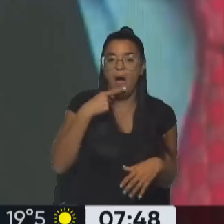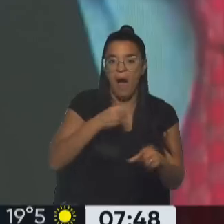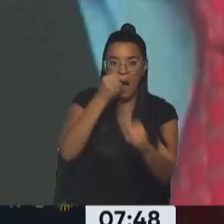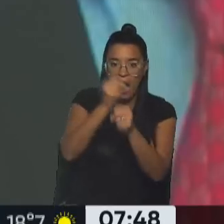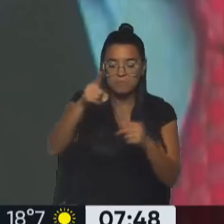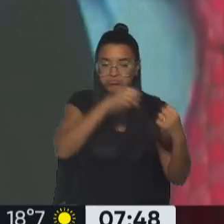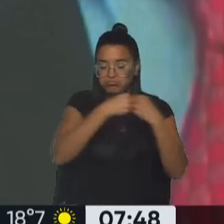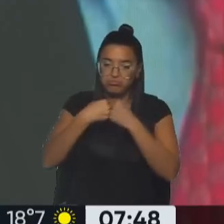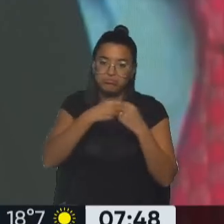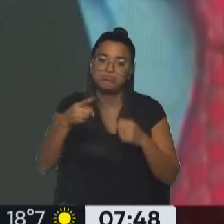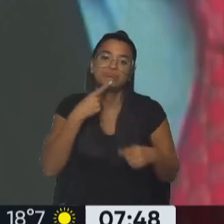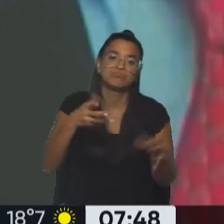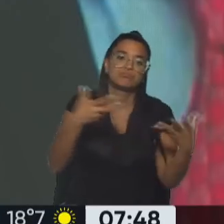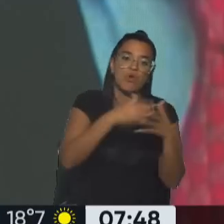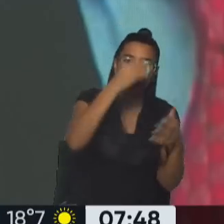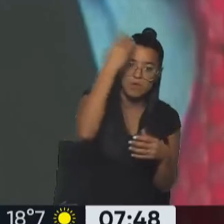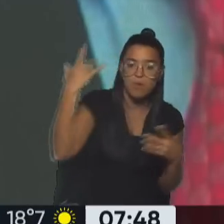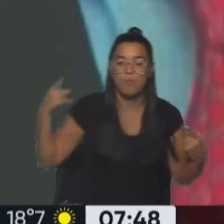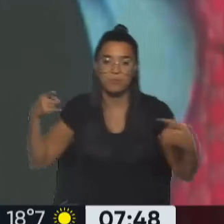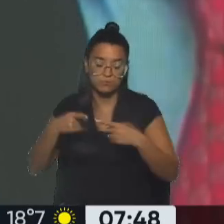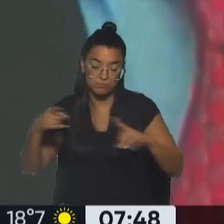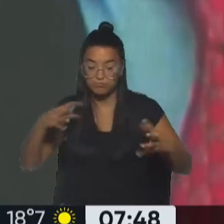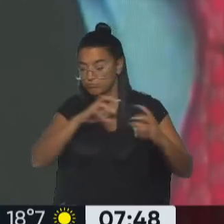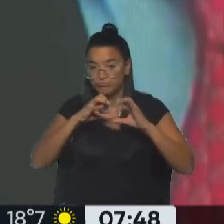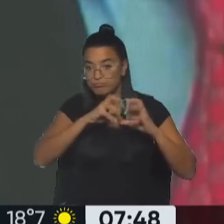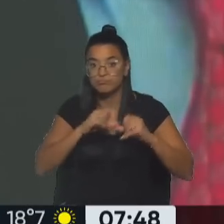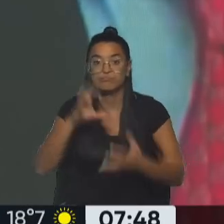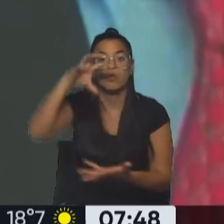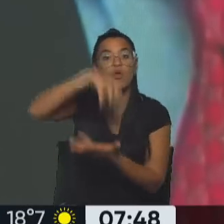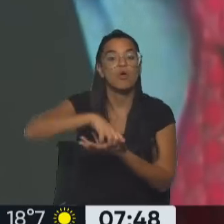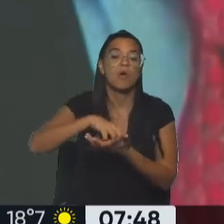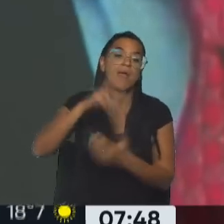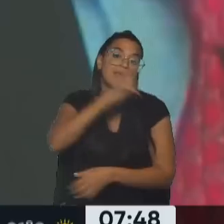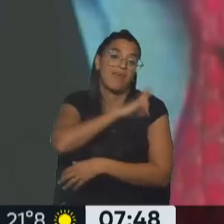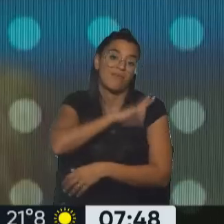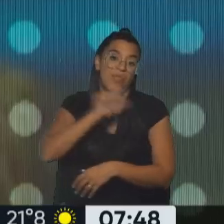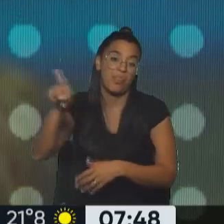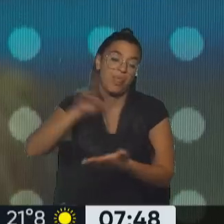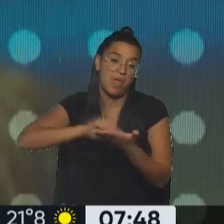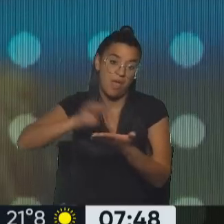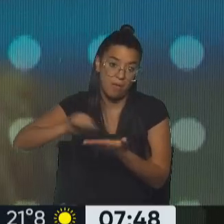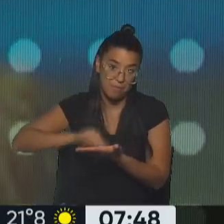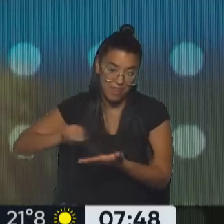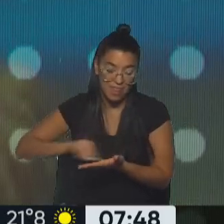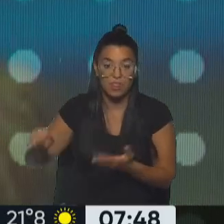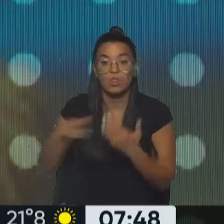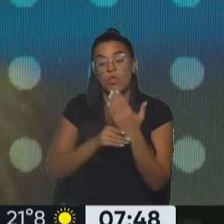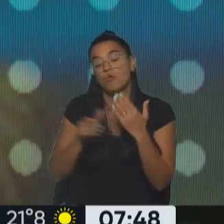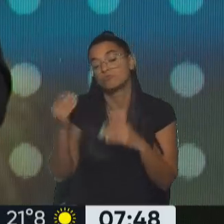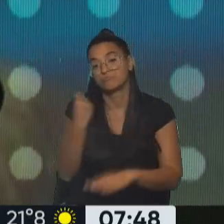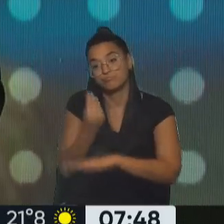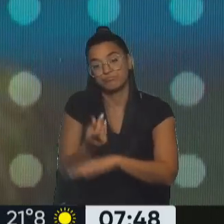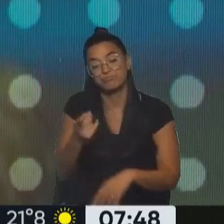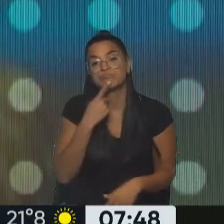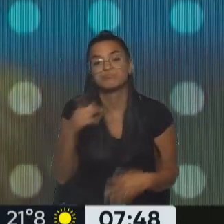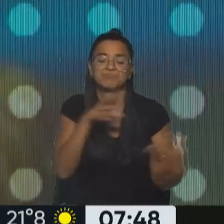la disputa entre oficialismo y oposición relacionada con un ente como el Consejo de la Magistratura, ¿no? Y además que por esta cuestión en particular, la